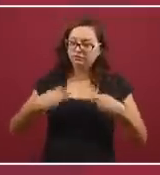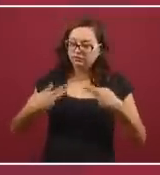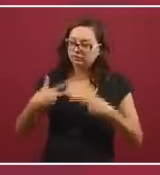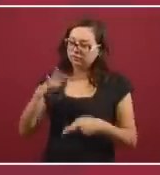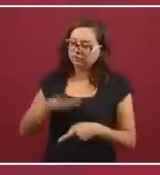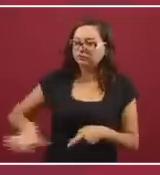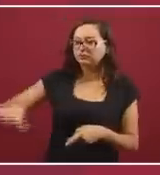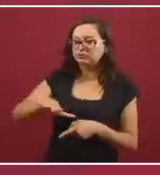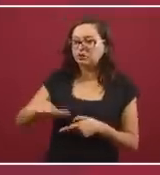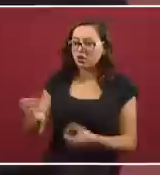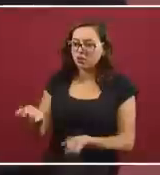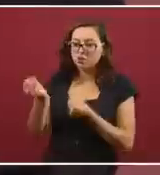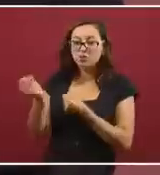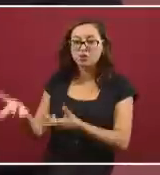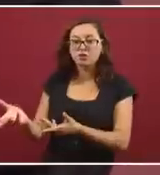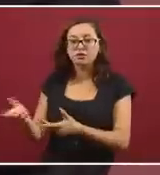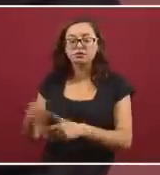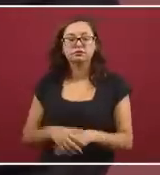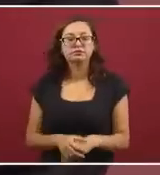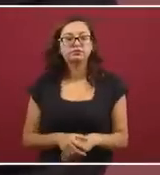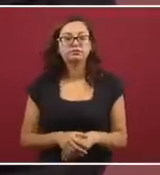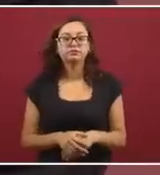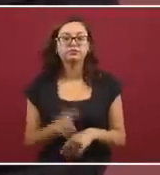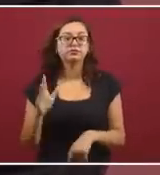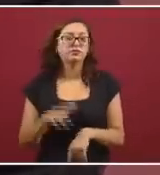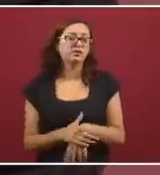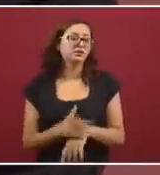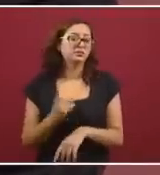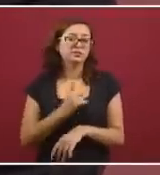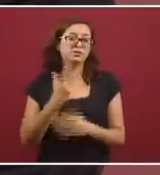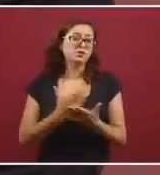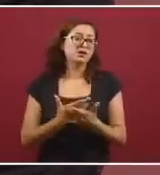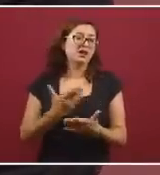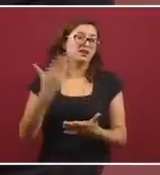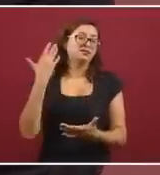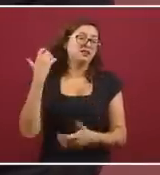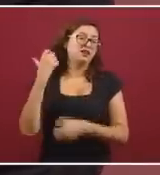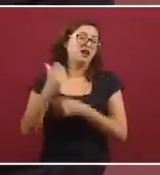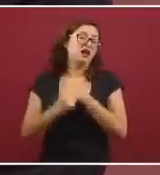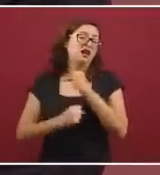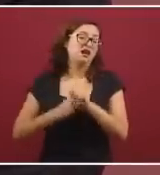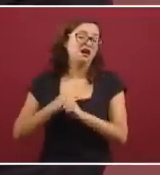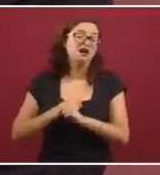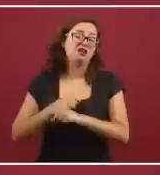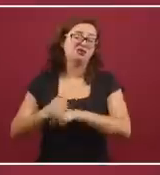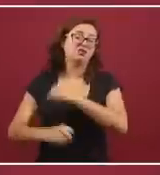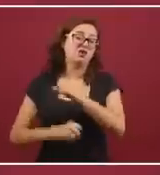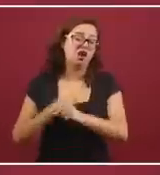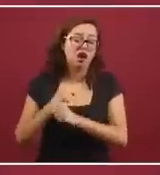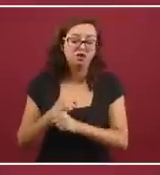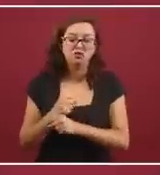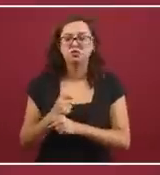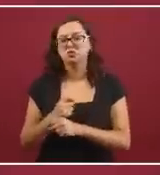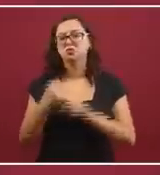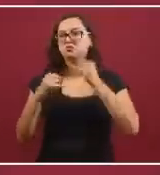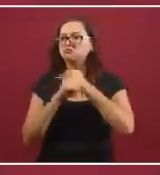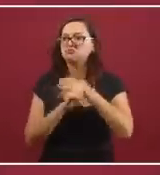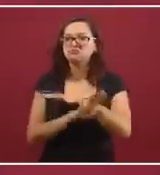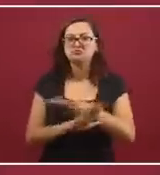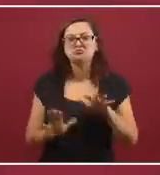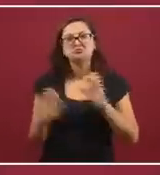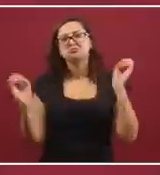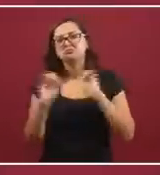antes se llevaban mucho tiempo no se informaba no se sabía